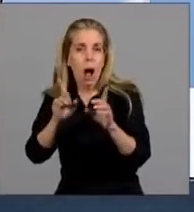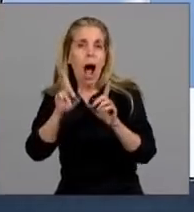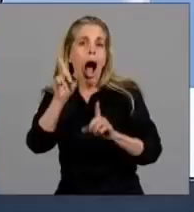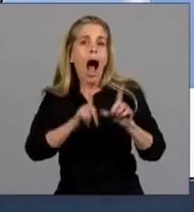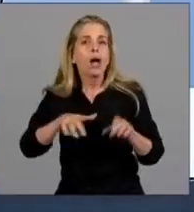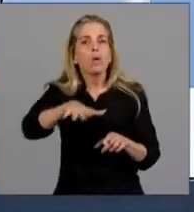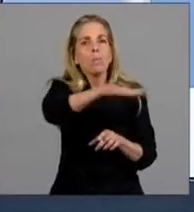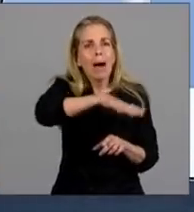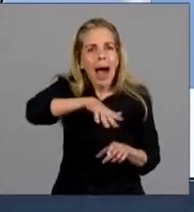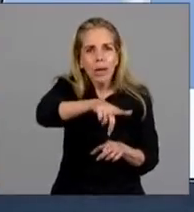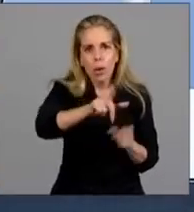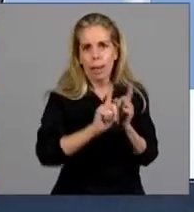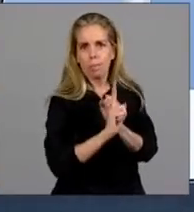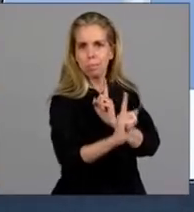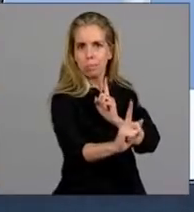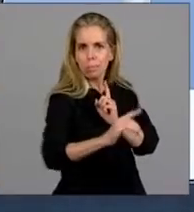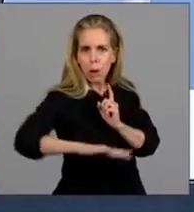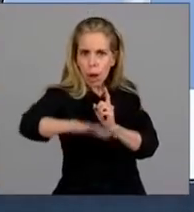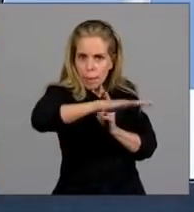hay aislamiento comunitario.